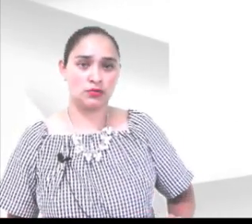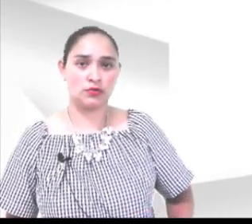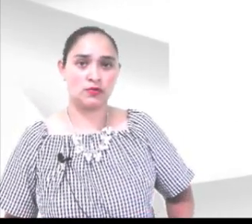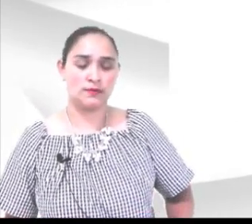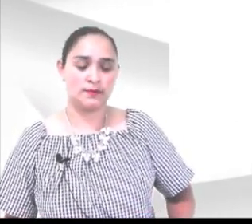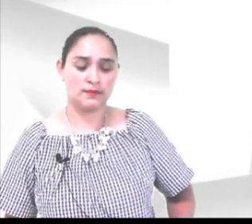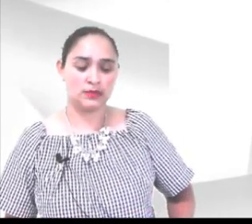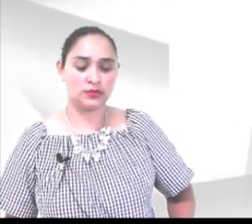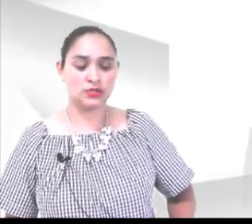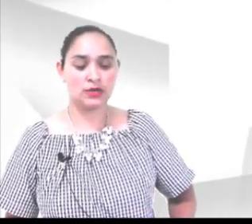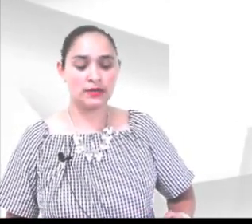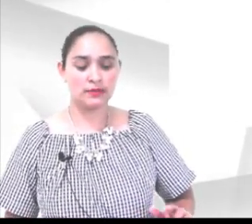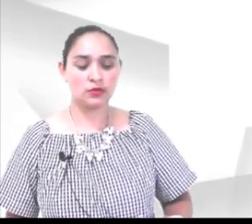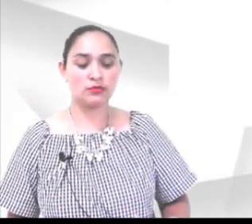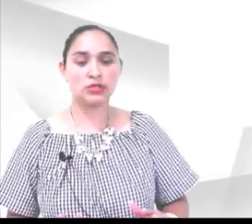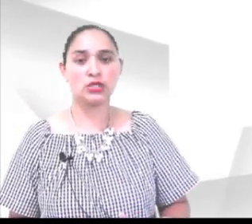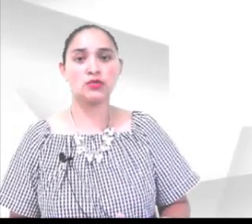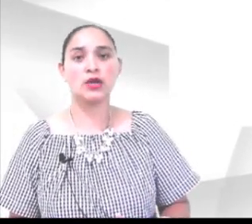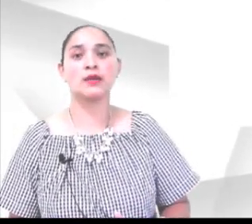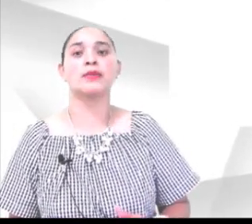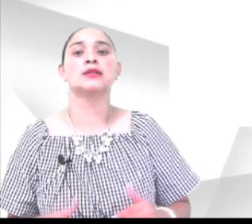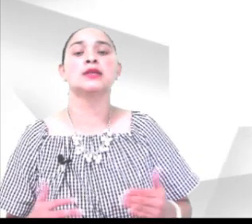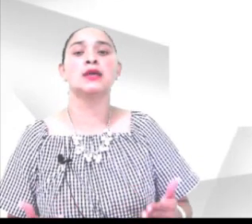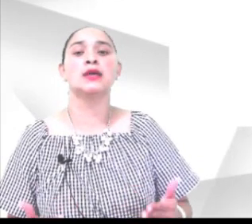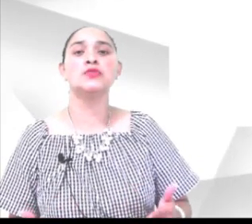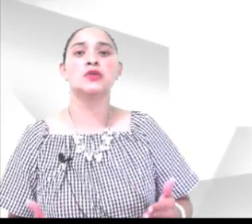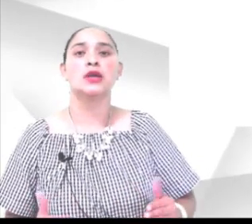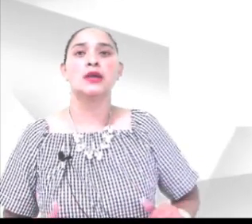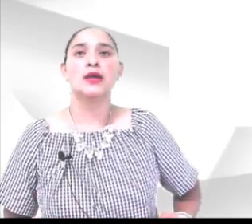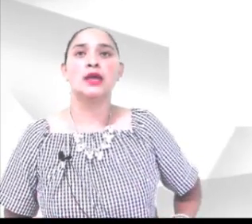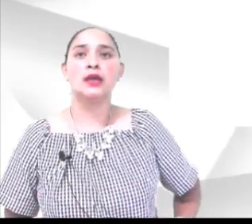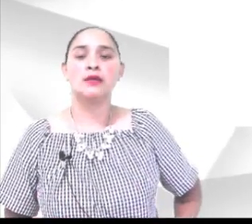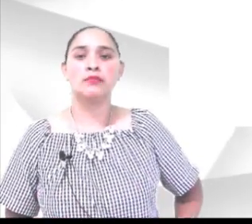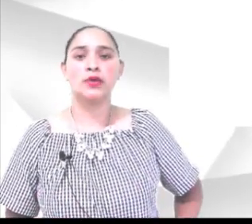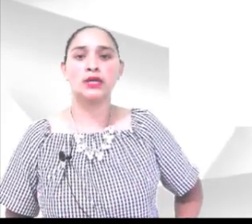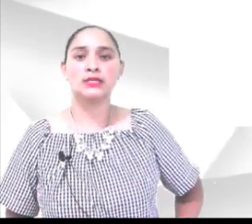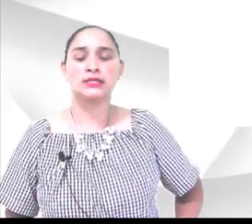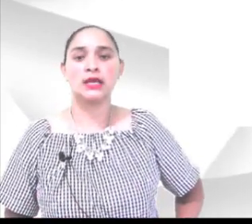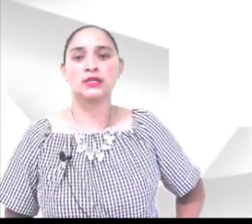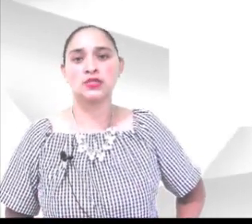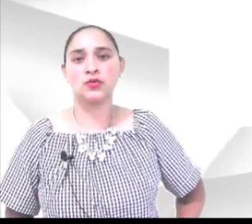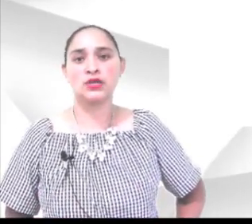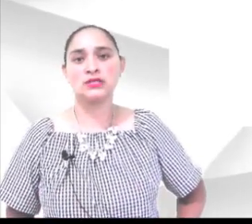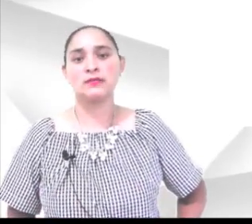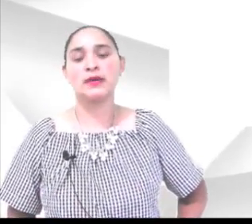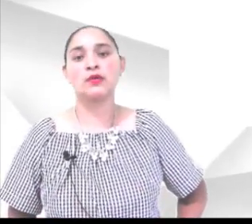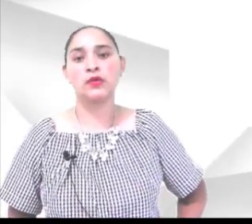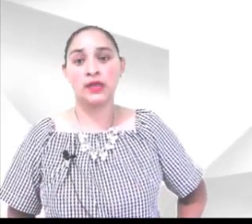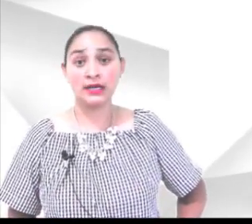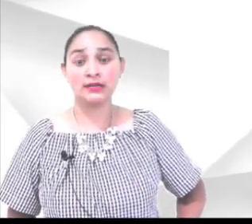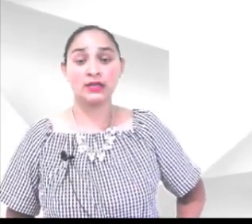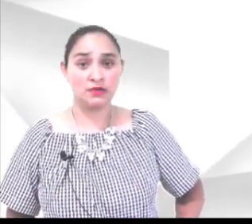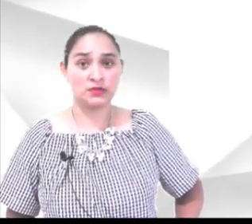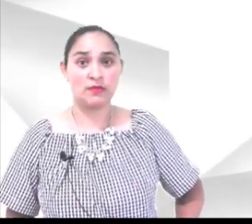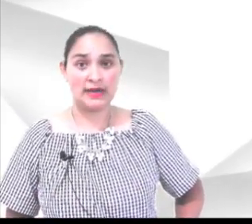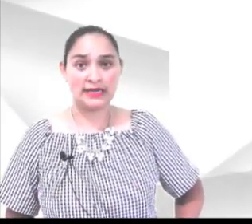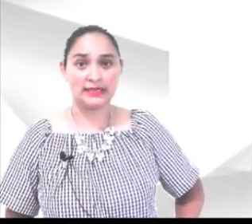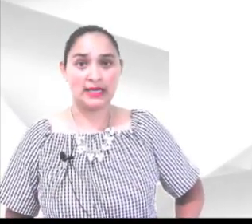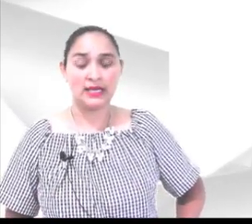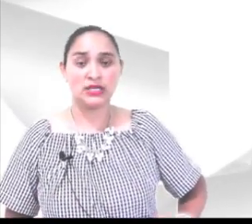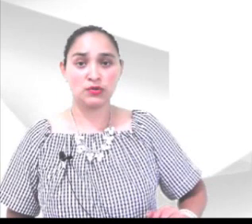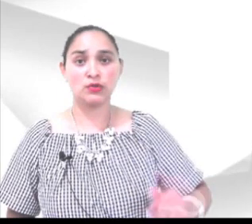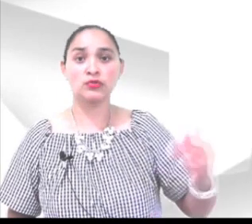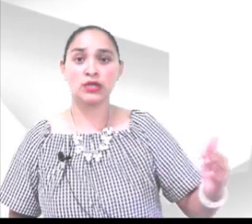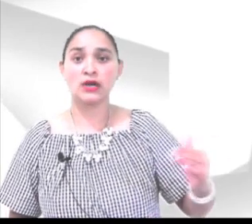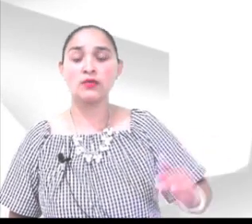nuestro entorno. Entonces yo les invito a mis niños a que practiquemos buenas acciones para cuidar de nuestro